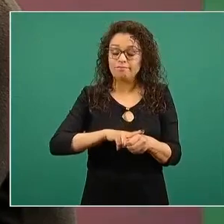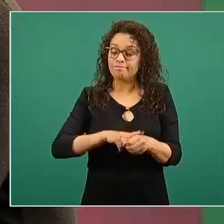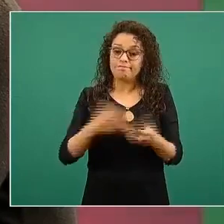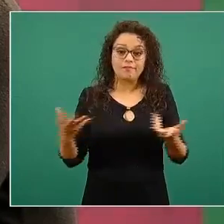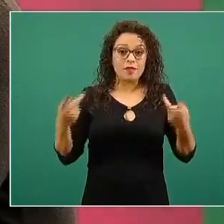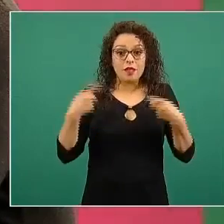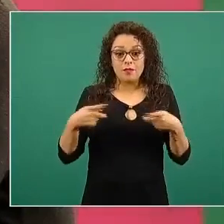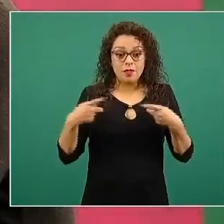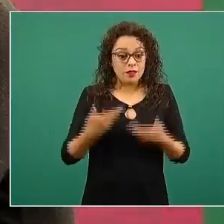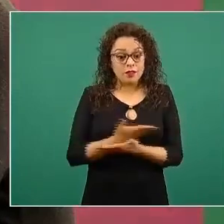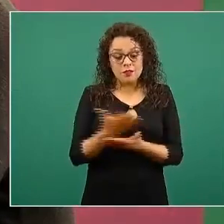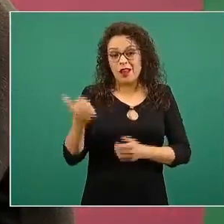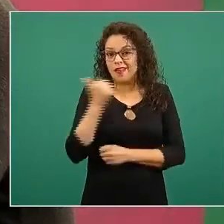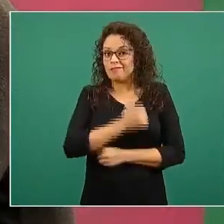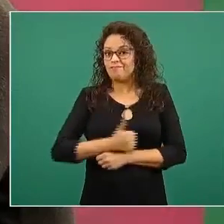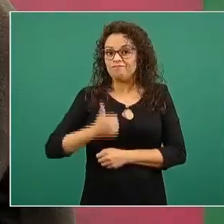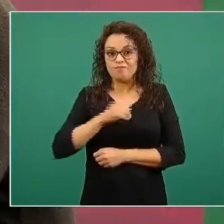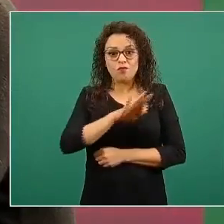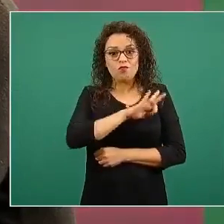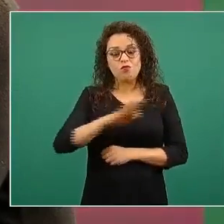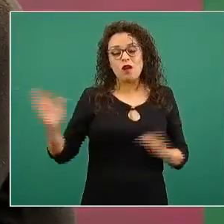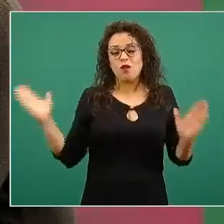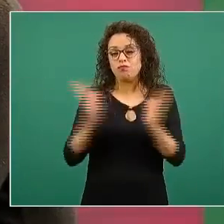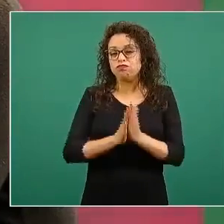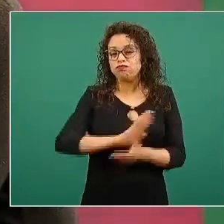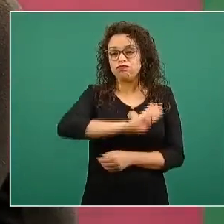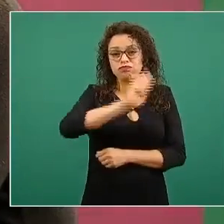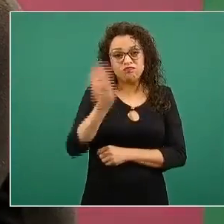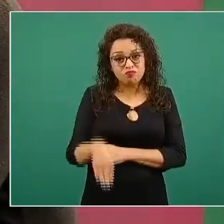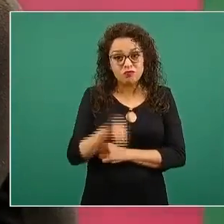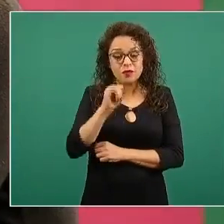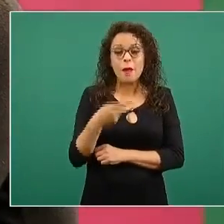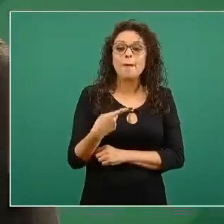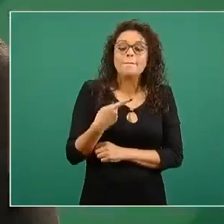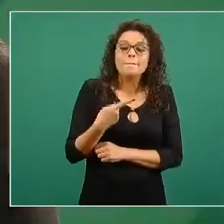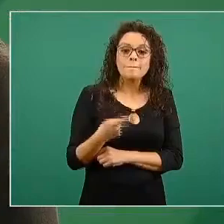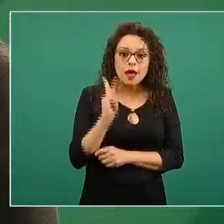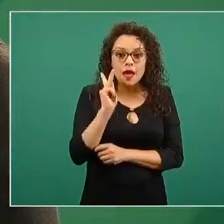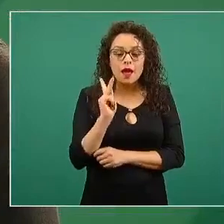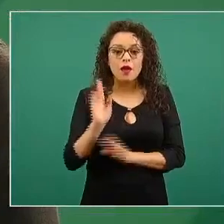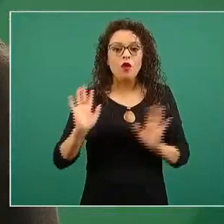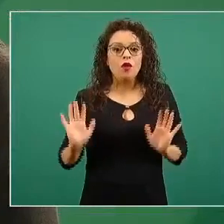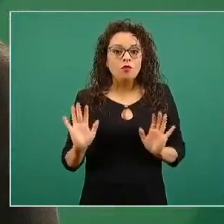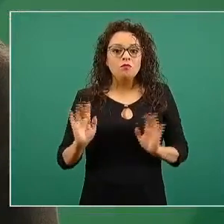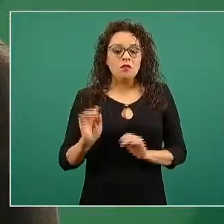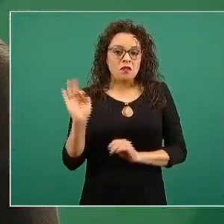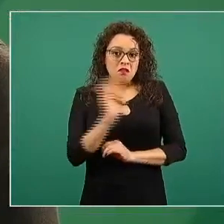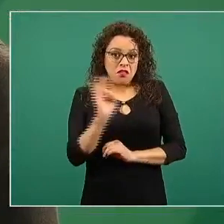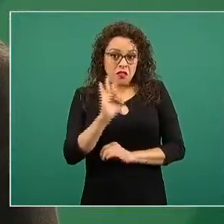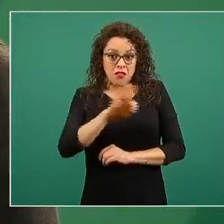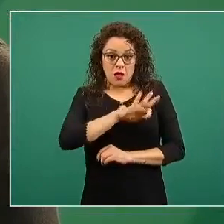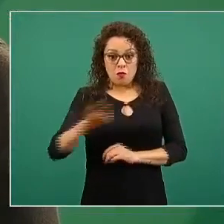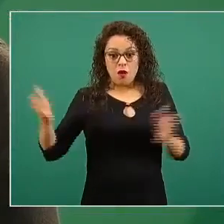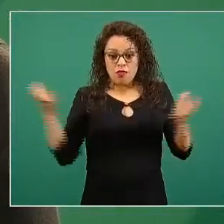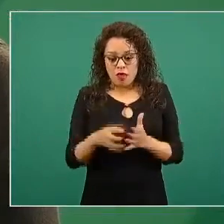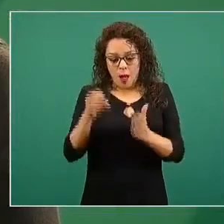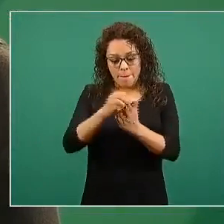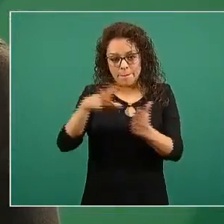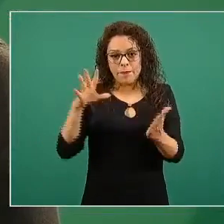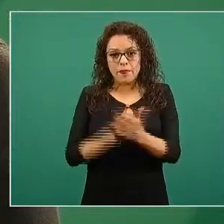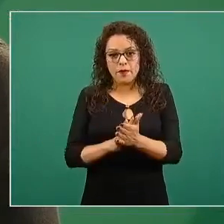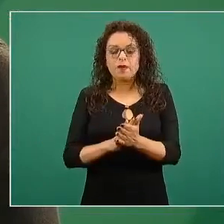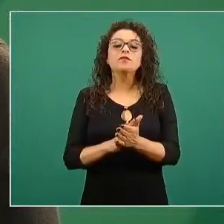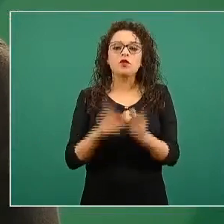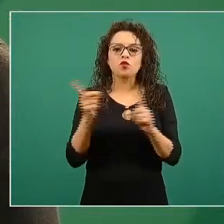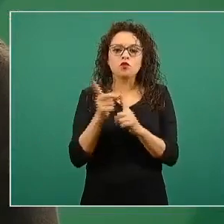pacientes pueden fallecer, pero también se pueden emitir en un momento determinado en registros civiles,